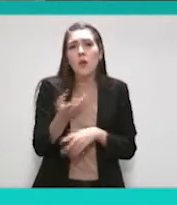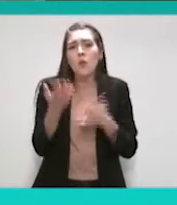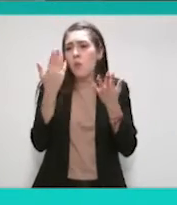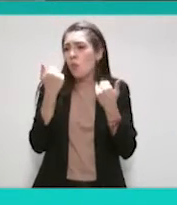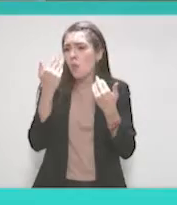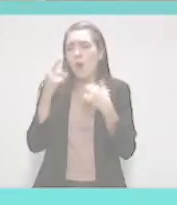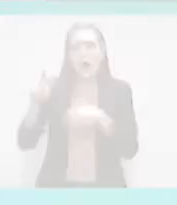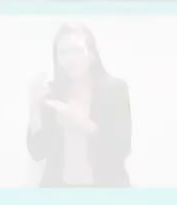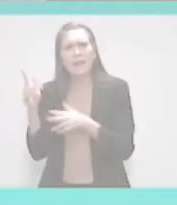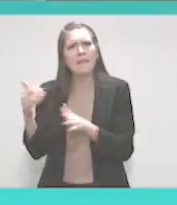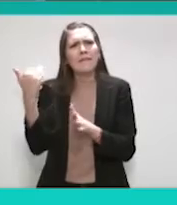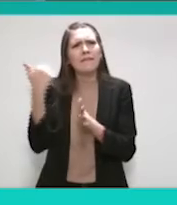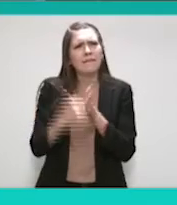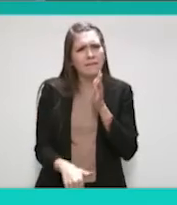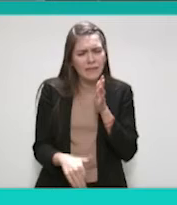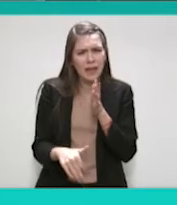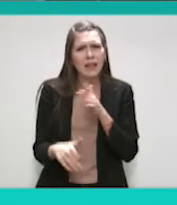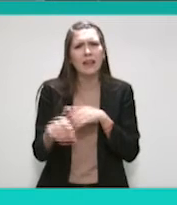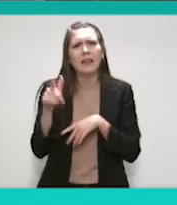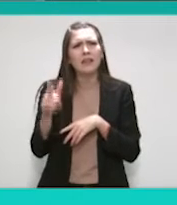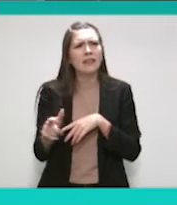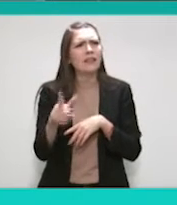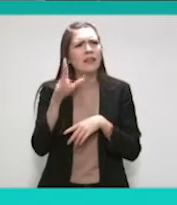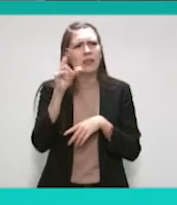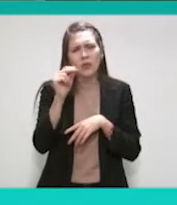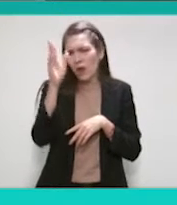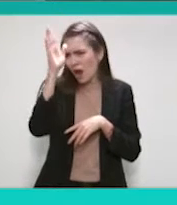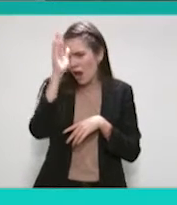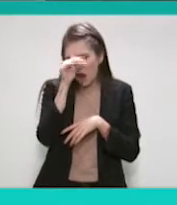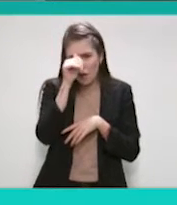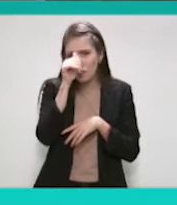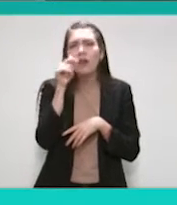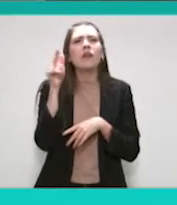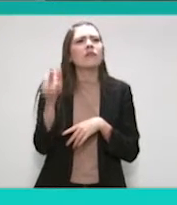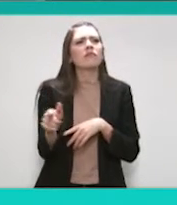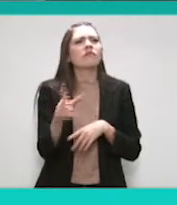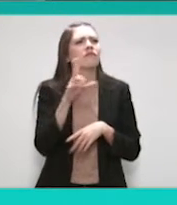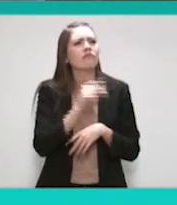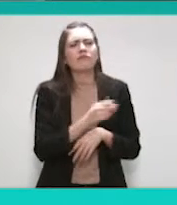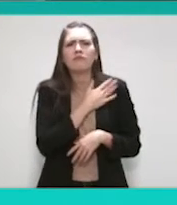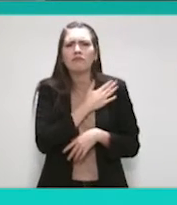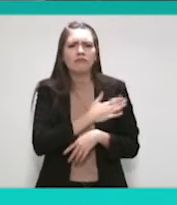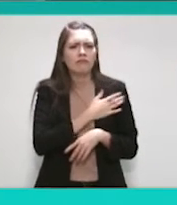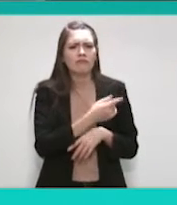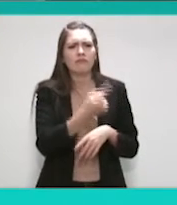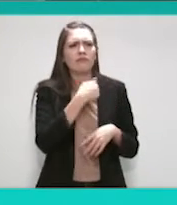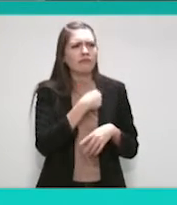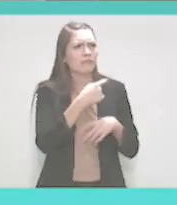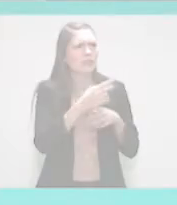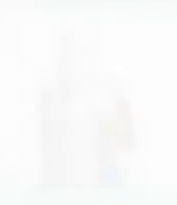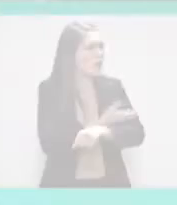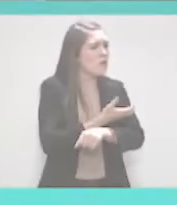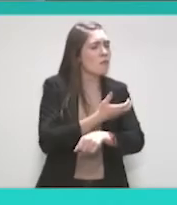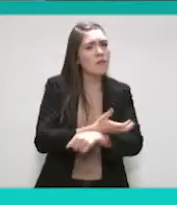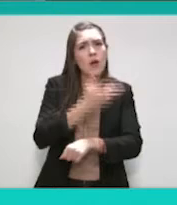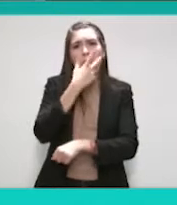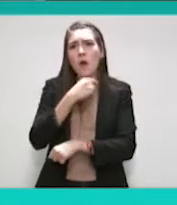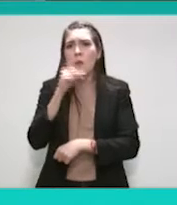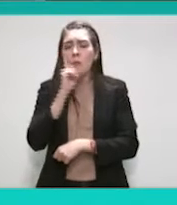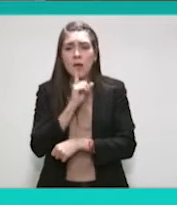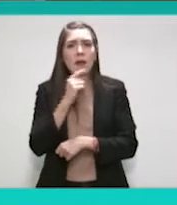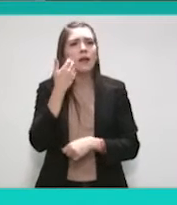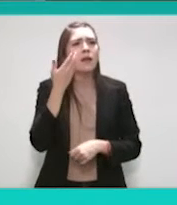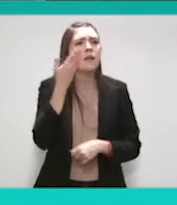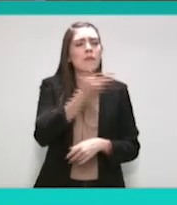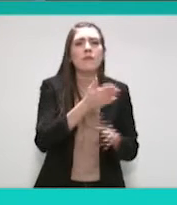del sujeto obligado la persona solicitante se inconformó con la inexistencia información que declaró el sujeto obligado revocar la